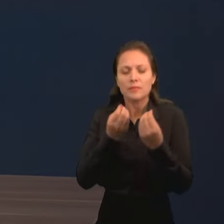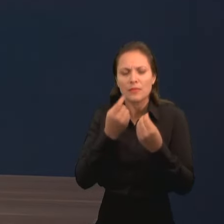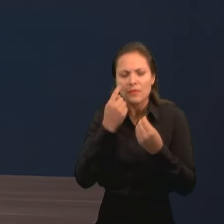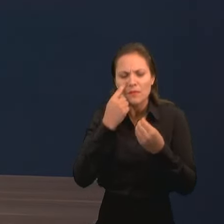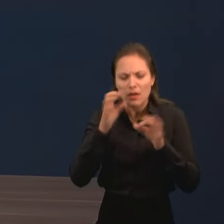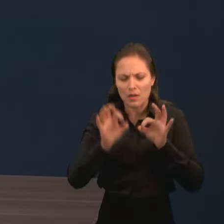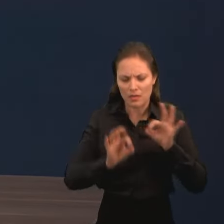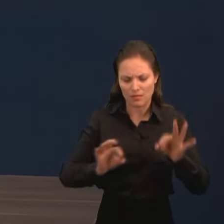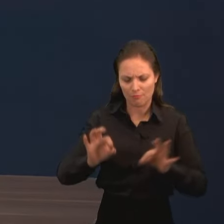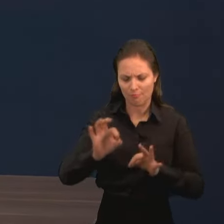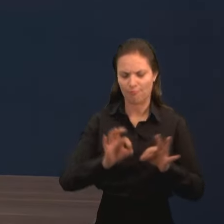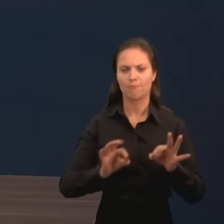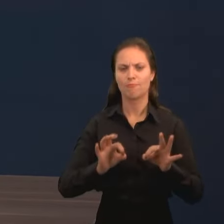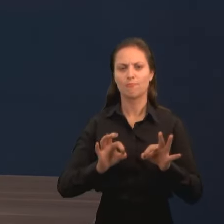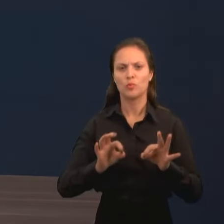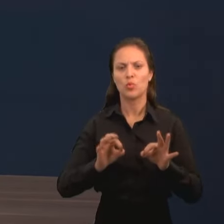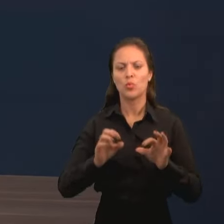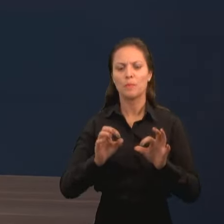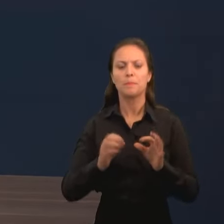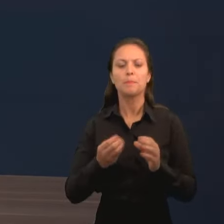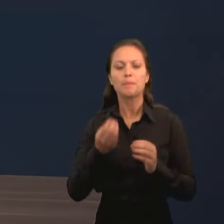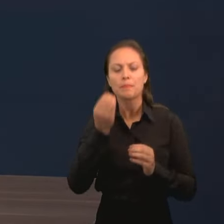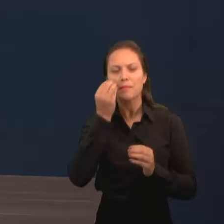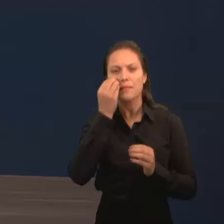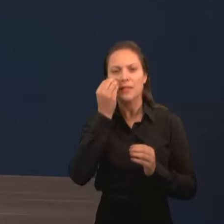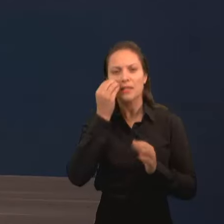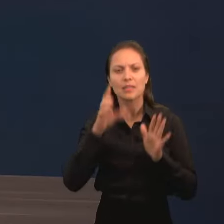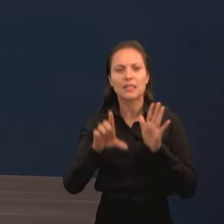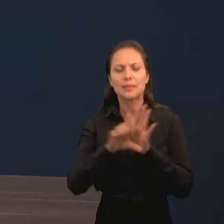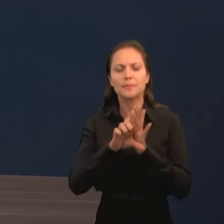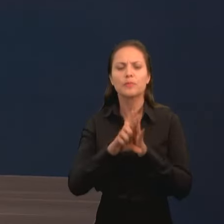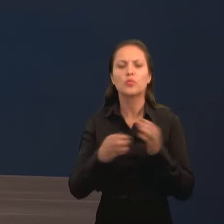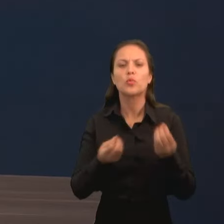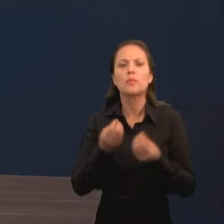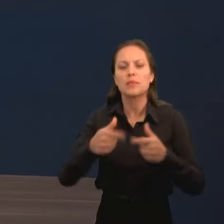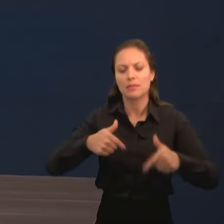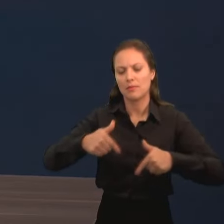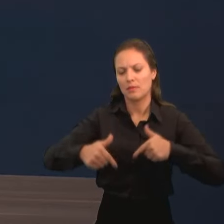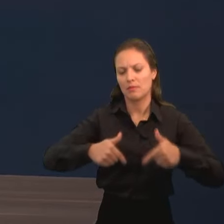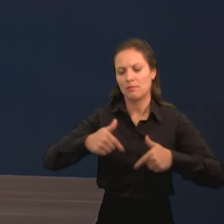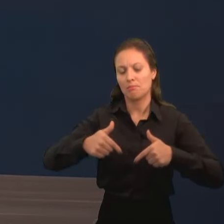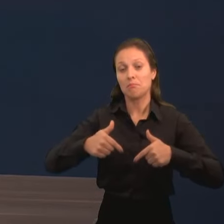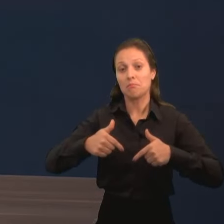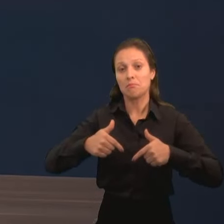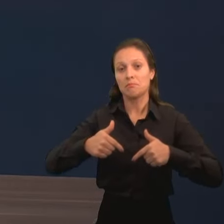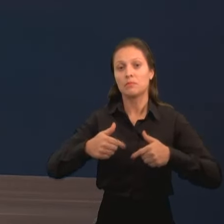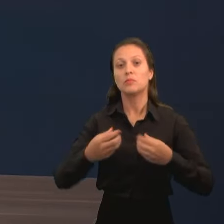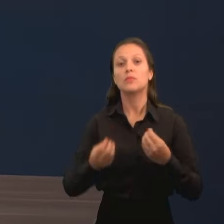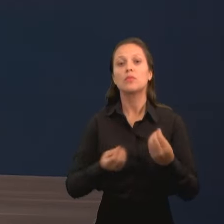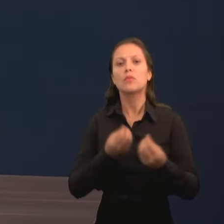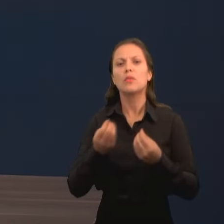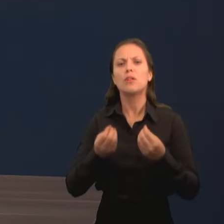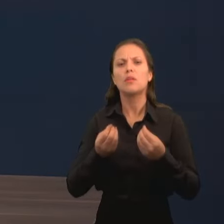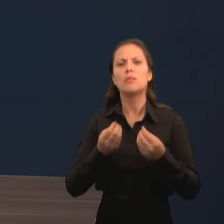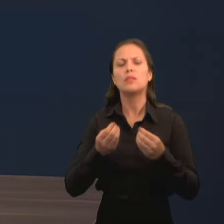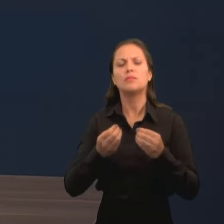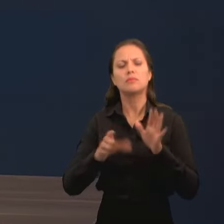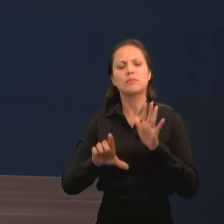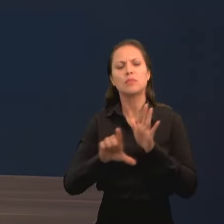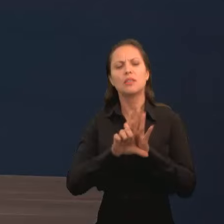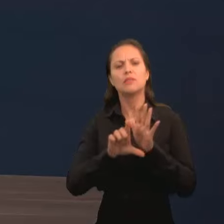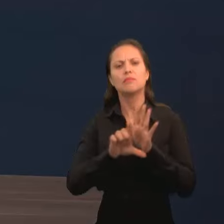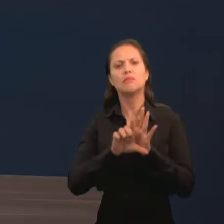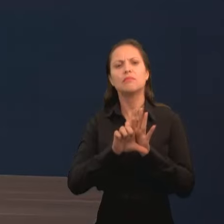que mencionó el ministro, es la autorregulación regulada. Tenemos que trabajar la reglamentación a partir